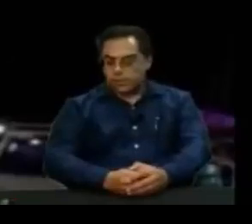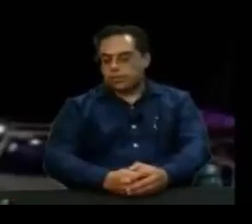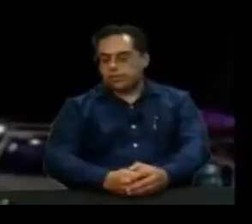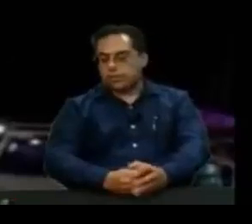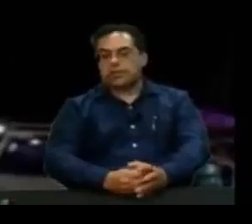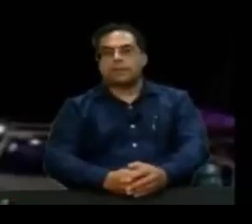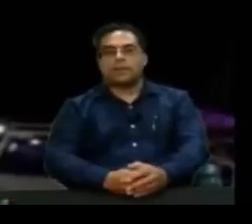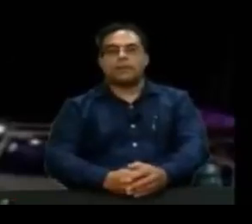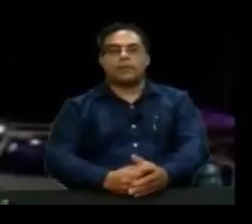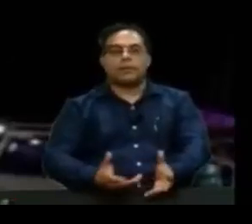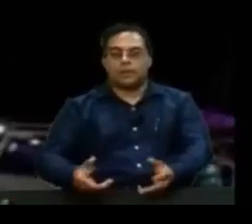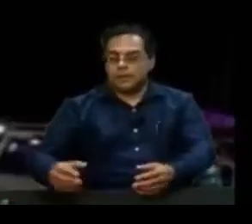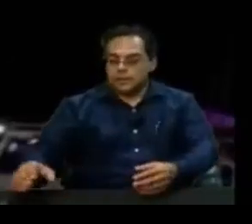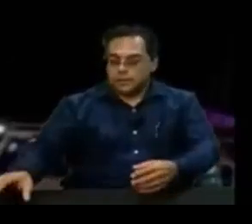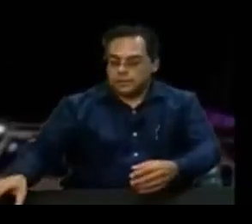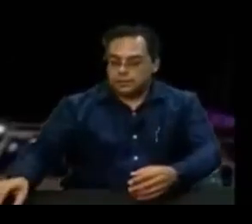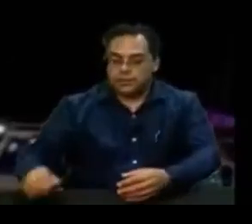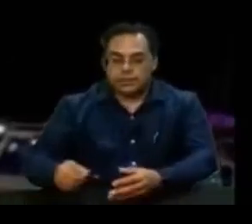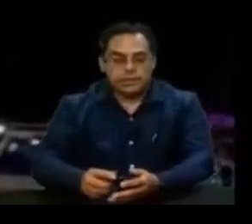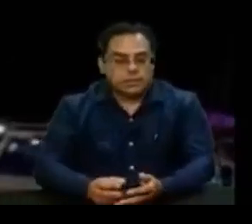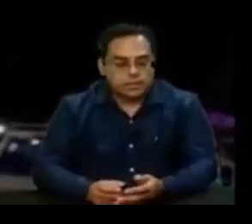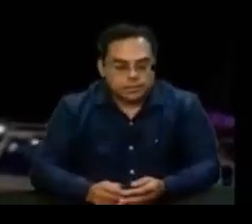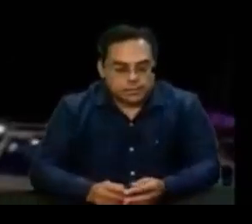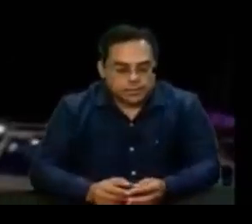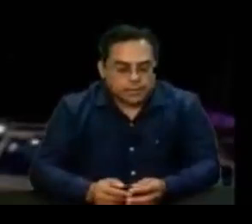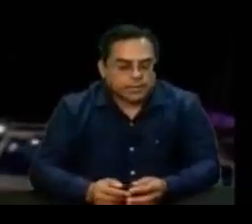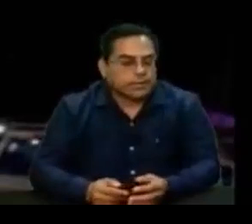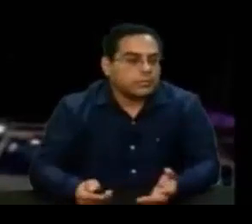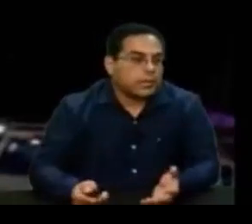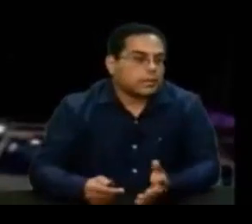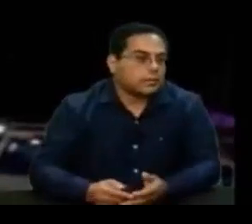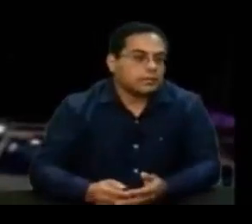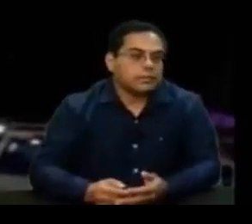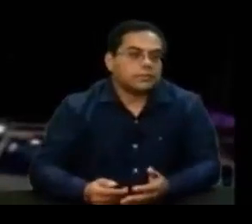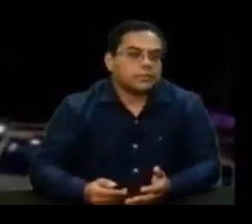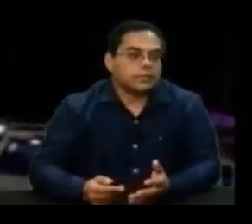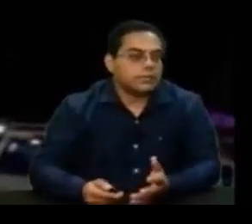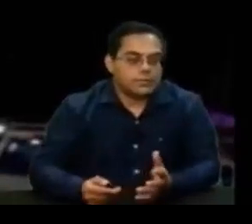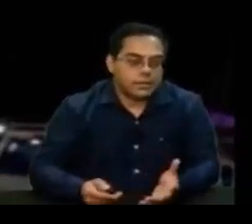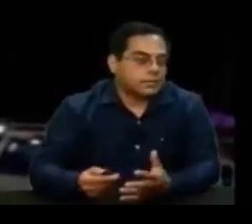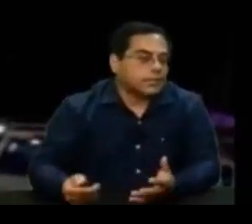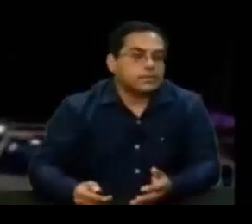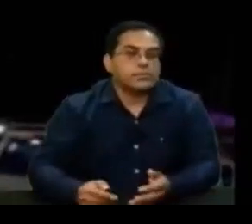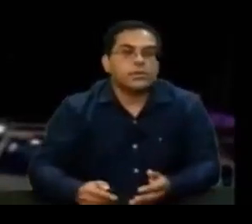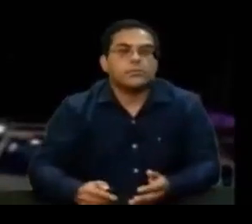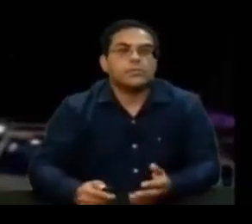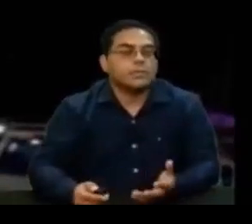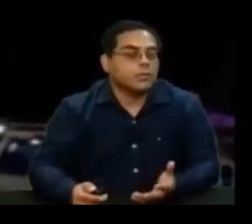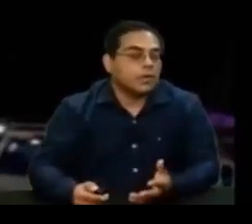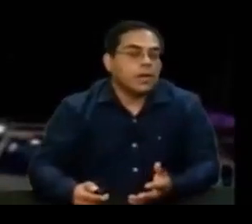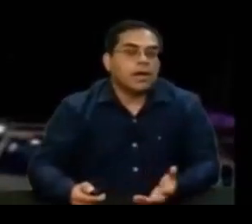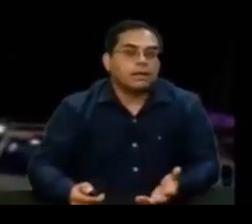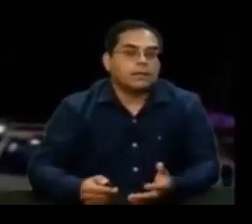sí. Bueno, vamos a platicar un poquito del trauma maxilar y mandibular. Digo, sabemos que el trauma facial siempre se ha asociado